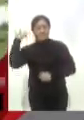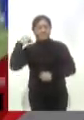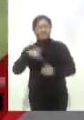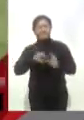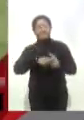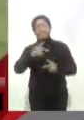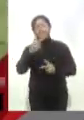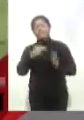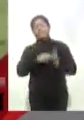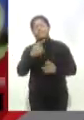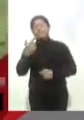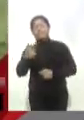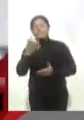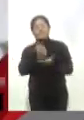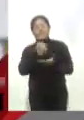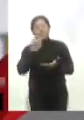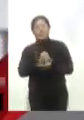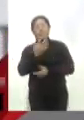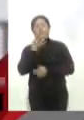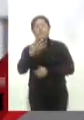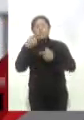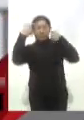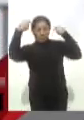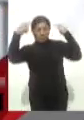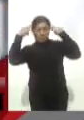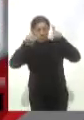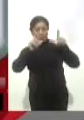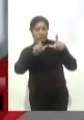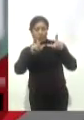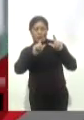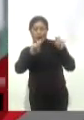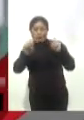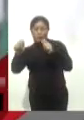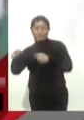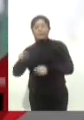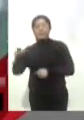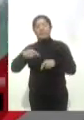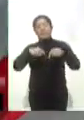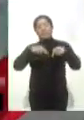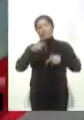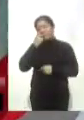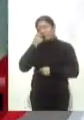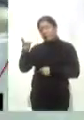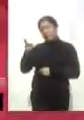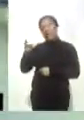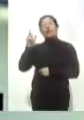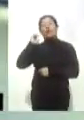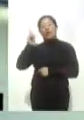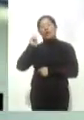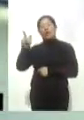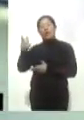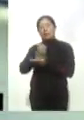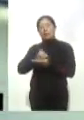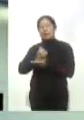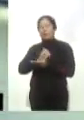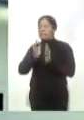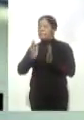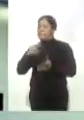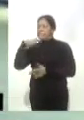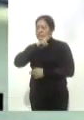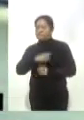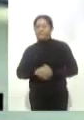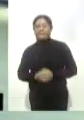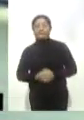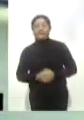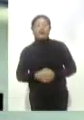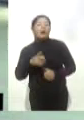ganado cuatro títulos oficiales y dos amistosos. El club capitalino le deseó pronta recuperación. Pues ojalá este jugador pueda